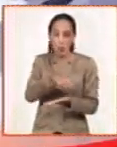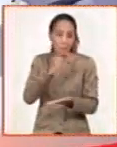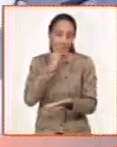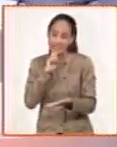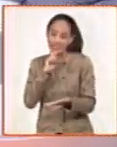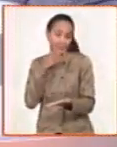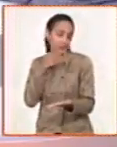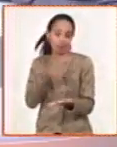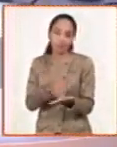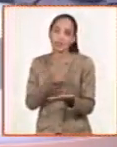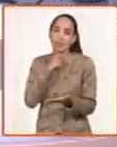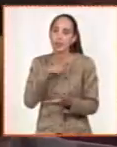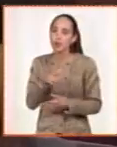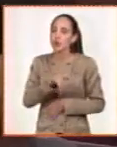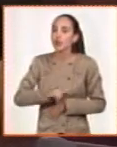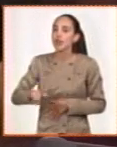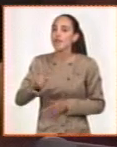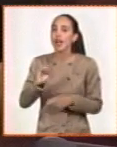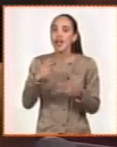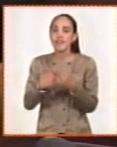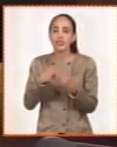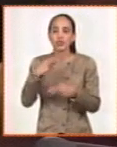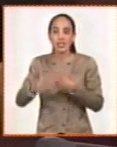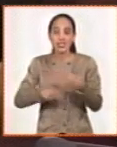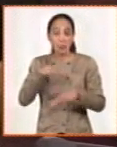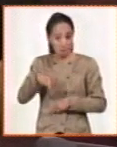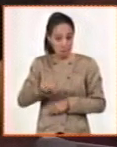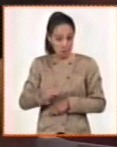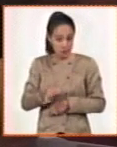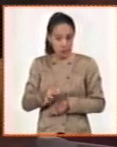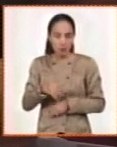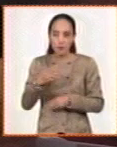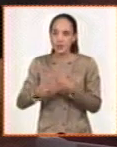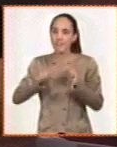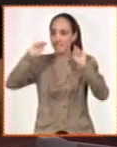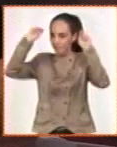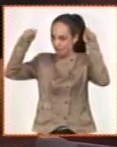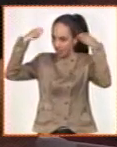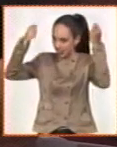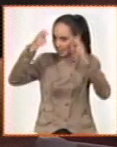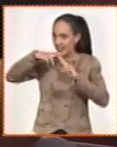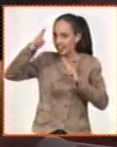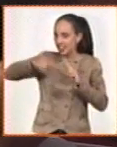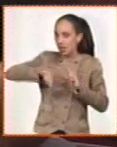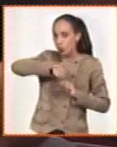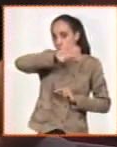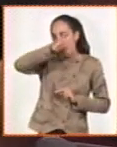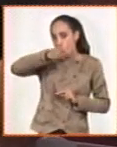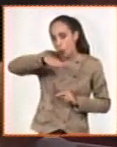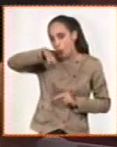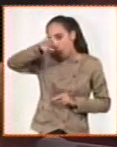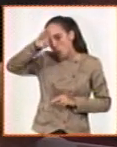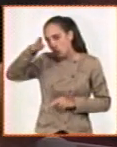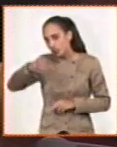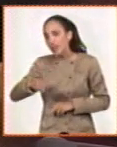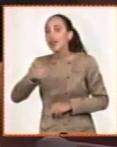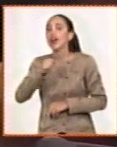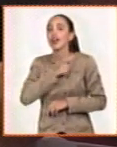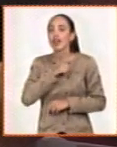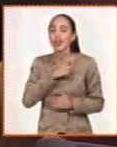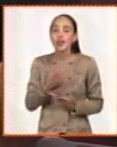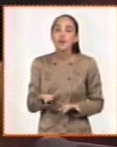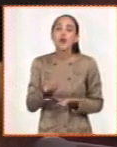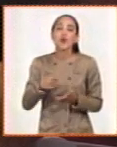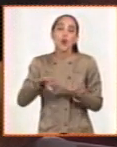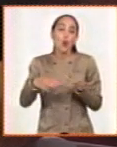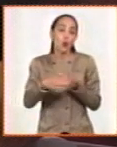ejemplos de eventos que hacemos. Ahora mismo vamos a hacer el Festival de Teatro en la Montaña. Queremos llevar un grupo